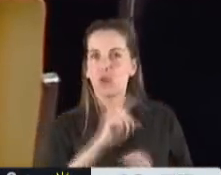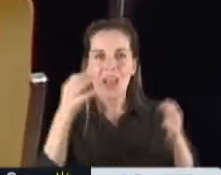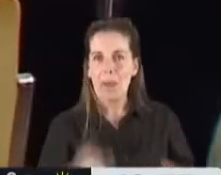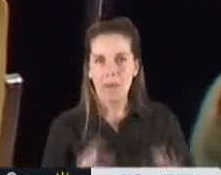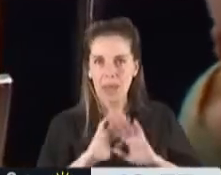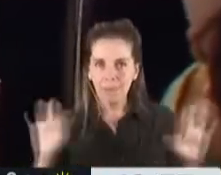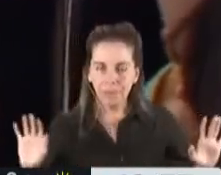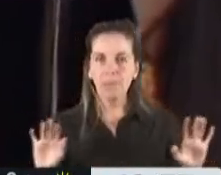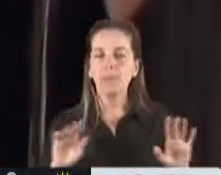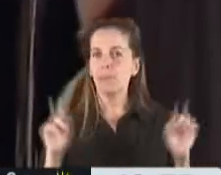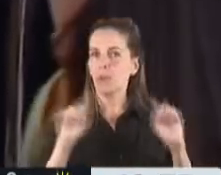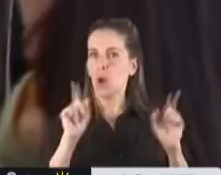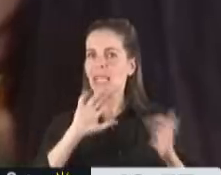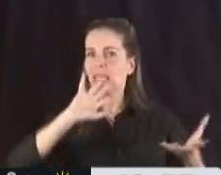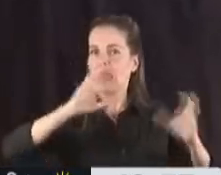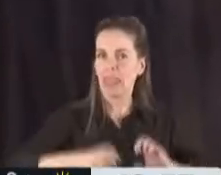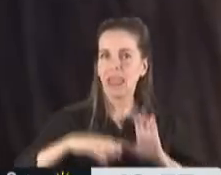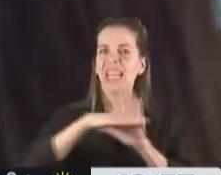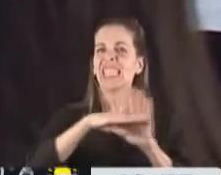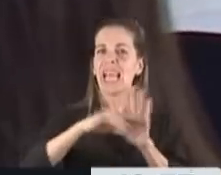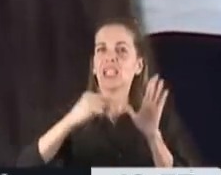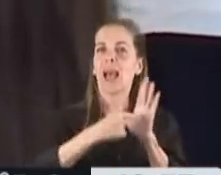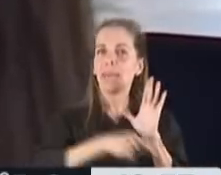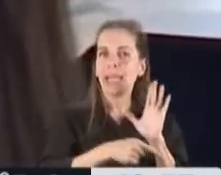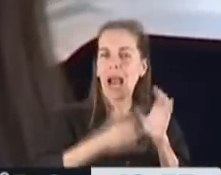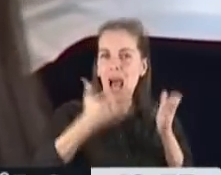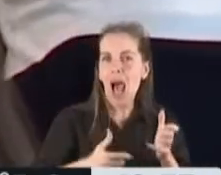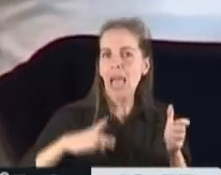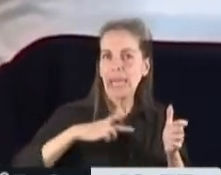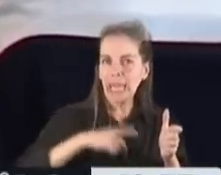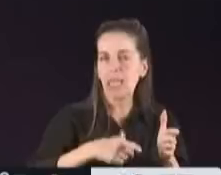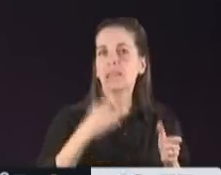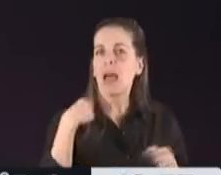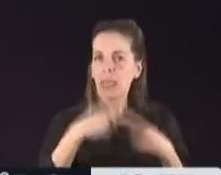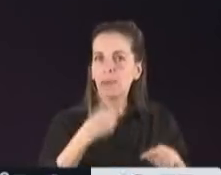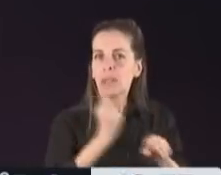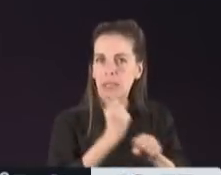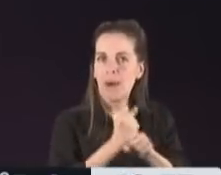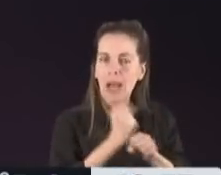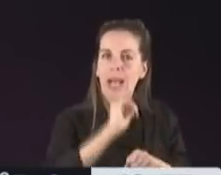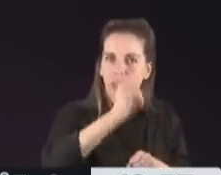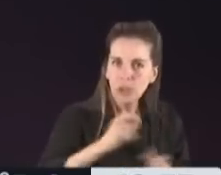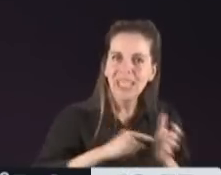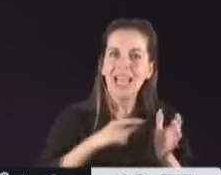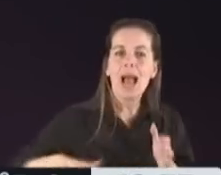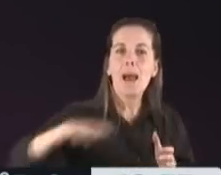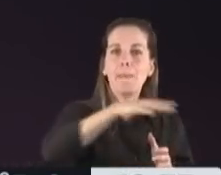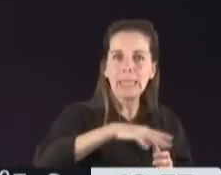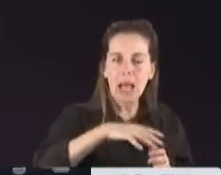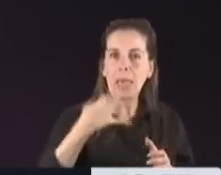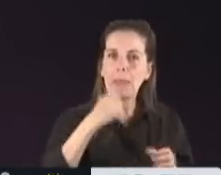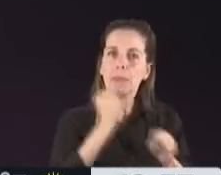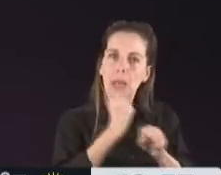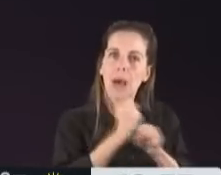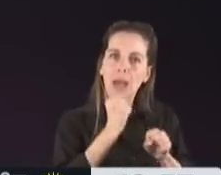desmedro del centro del país, donde efectivamente hay mucha riqueza y donde efectivamente hay que seguir trabajando y donde efectivamente hay que seguir dando